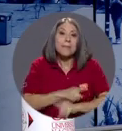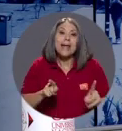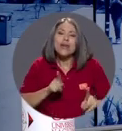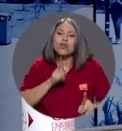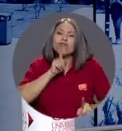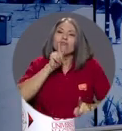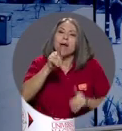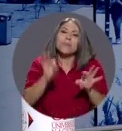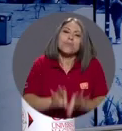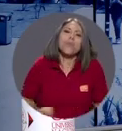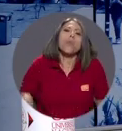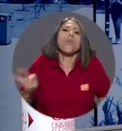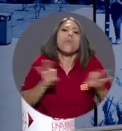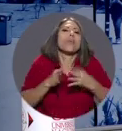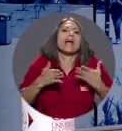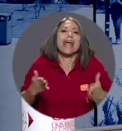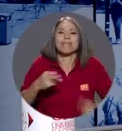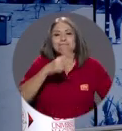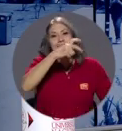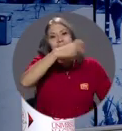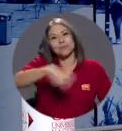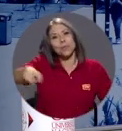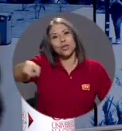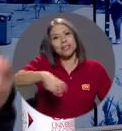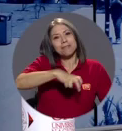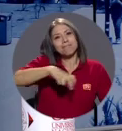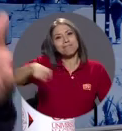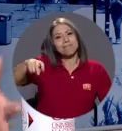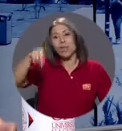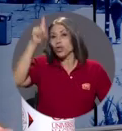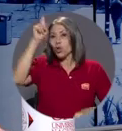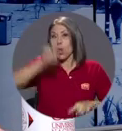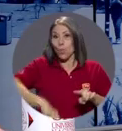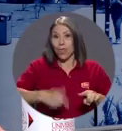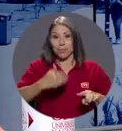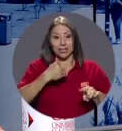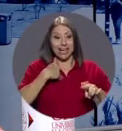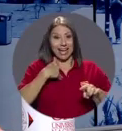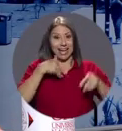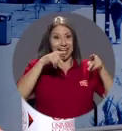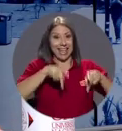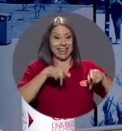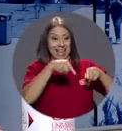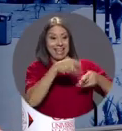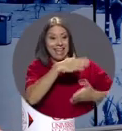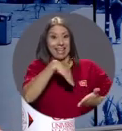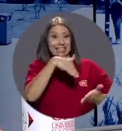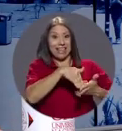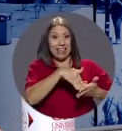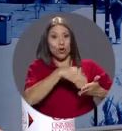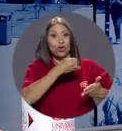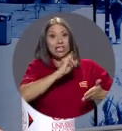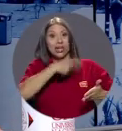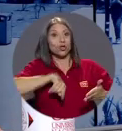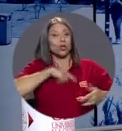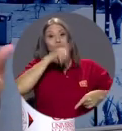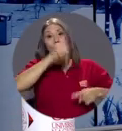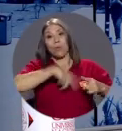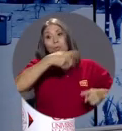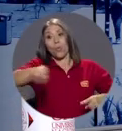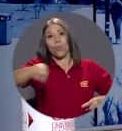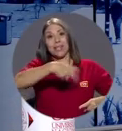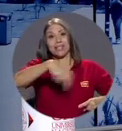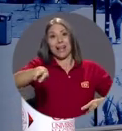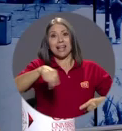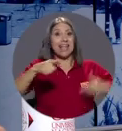el eje estructurante es el transporte. No podemos tener gente en el centro si no nos podemos movilizar. Exactamente. ¿Verdad? Y ese reto, bueno,